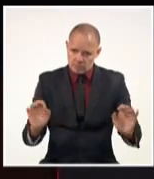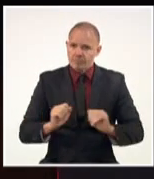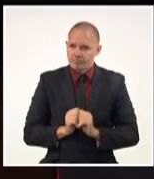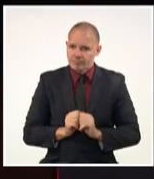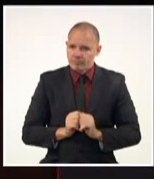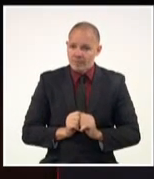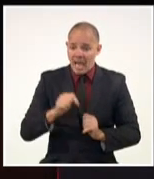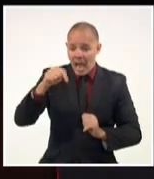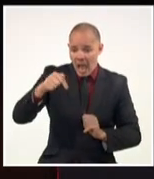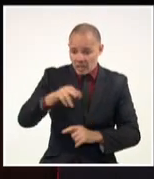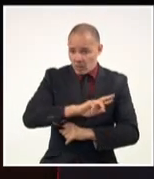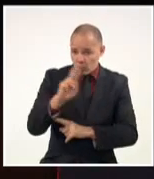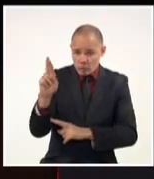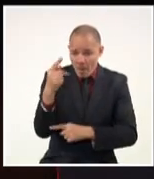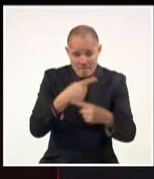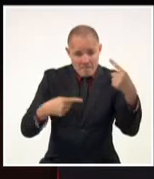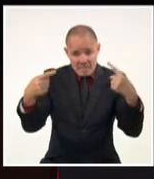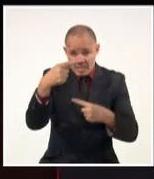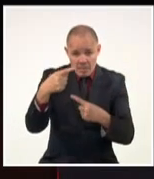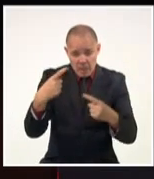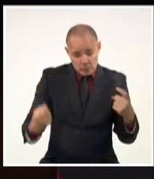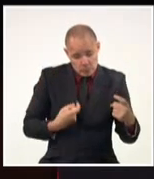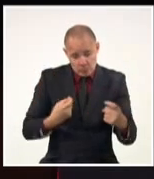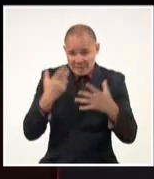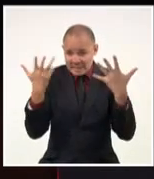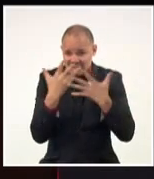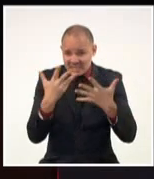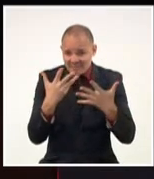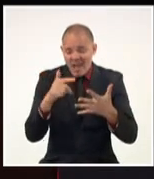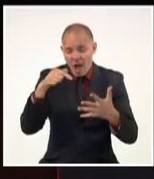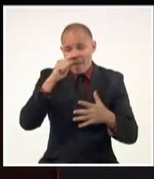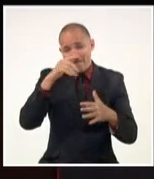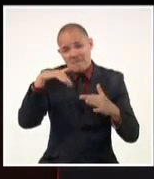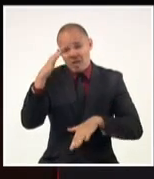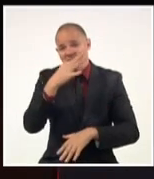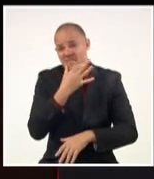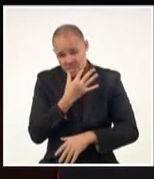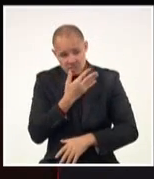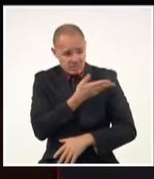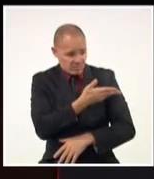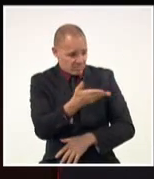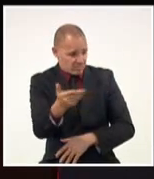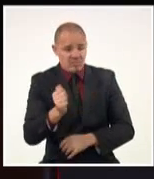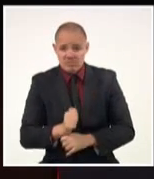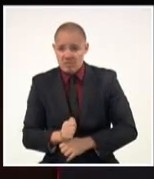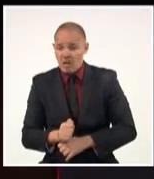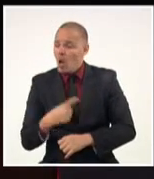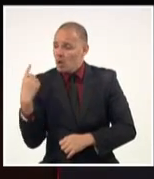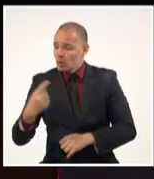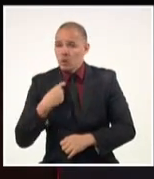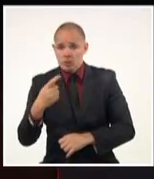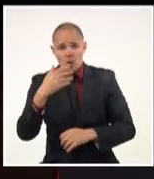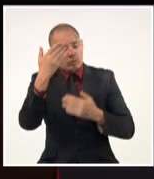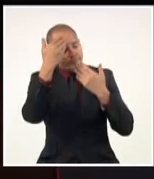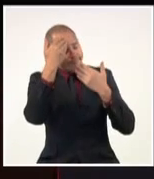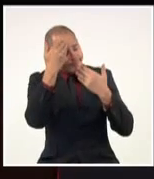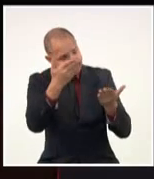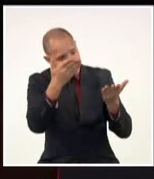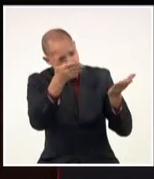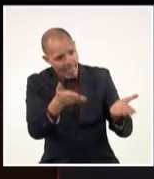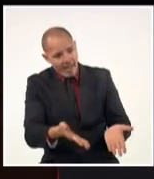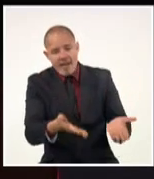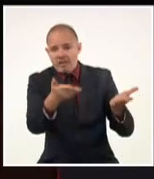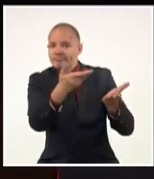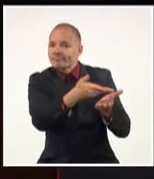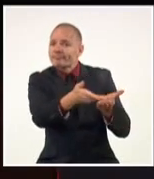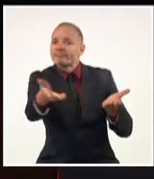de esta colosal obra, los que la han traído invicta hacia nosotros, merecen el mayor de los reconocimientos, que será